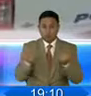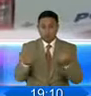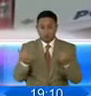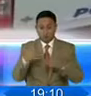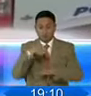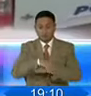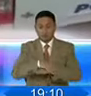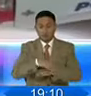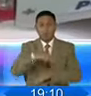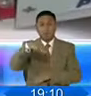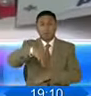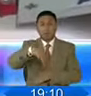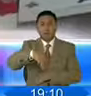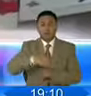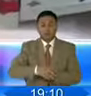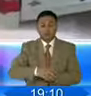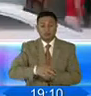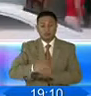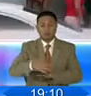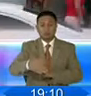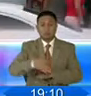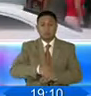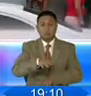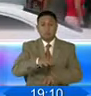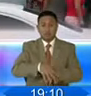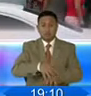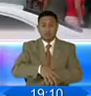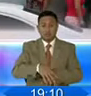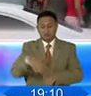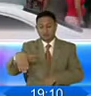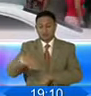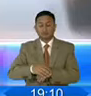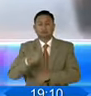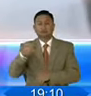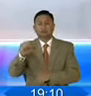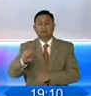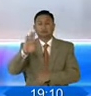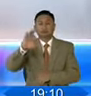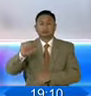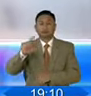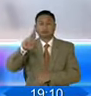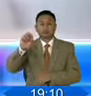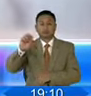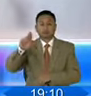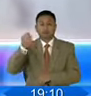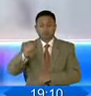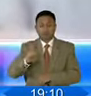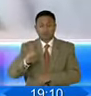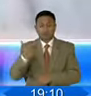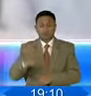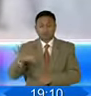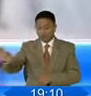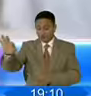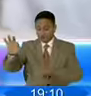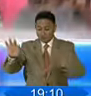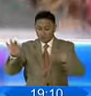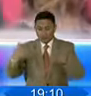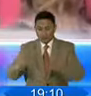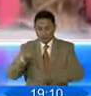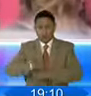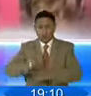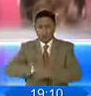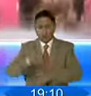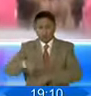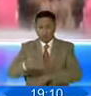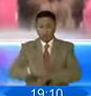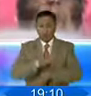tarde de este martes en los cantones Machala y Santa Rosa, se logró la captura de los dos posibles responsables del hecho de sangre que